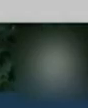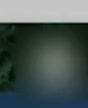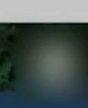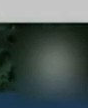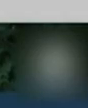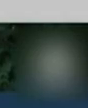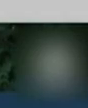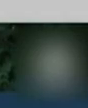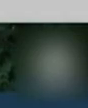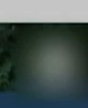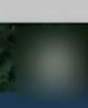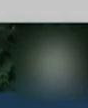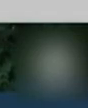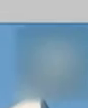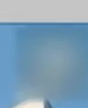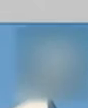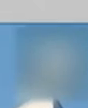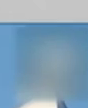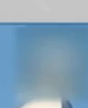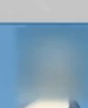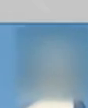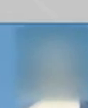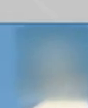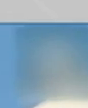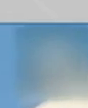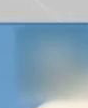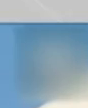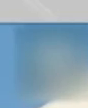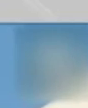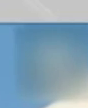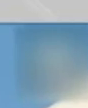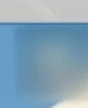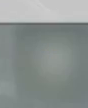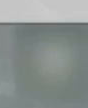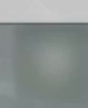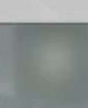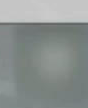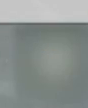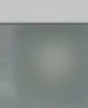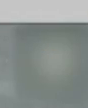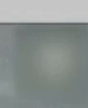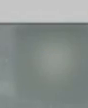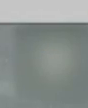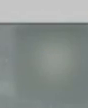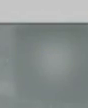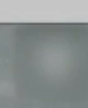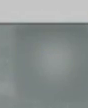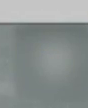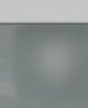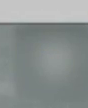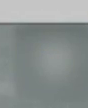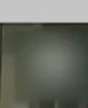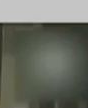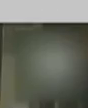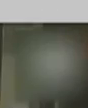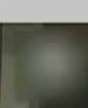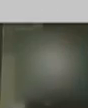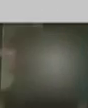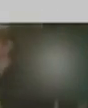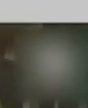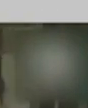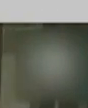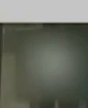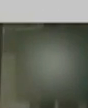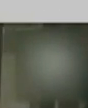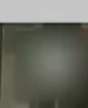2016, indica que esas empresas han eliminado en promedio un 70% de los contenidos notificados. El resultado supera